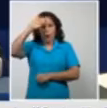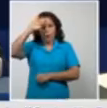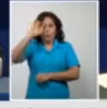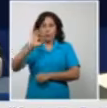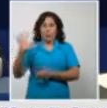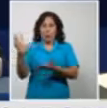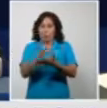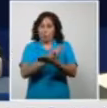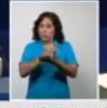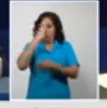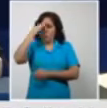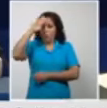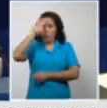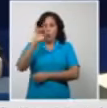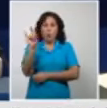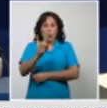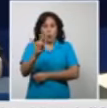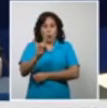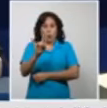9,